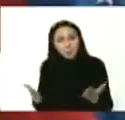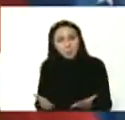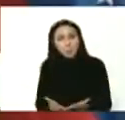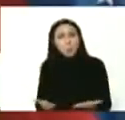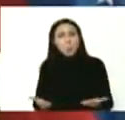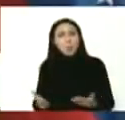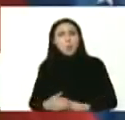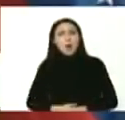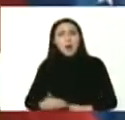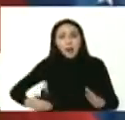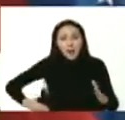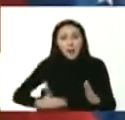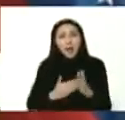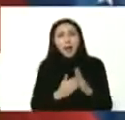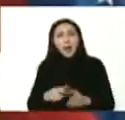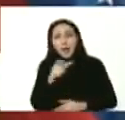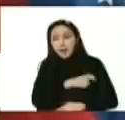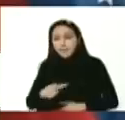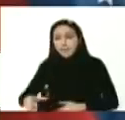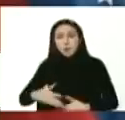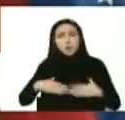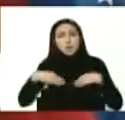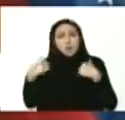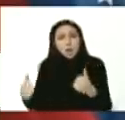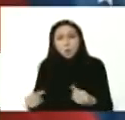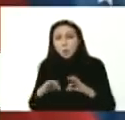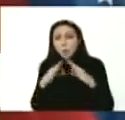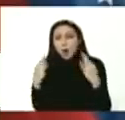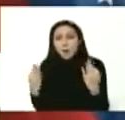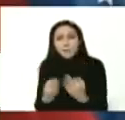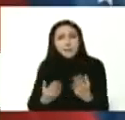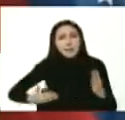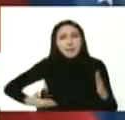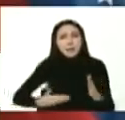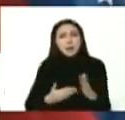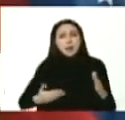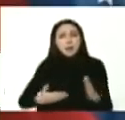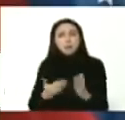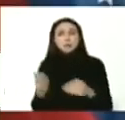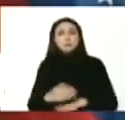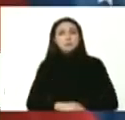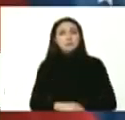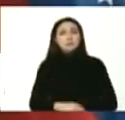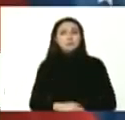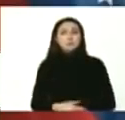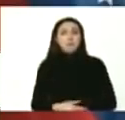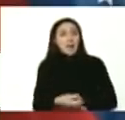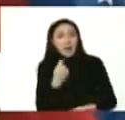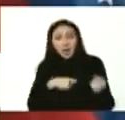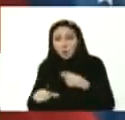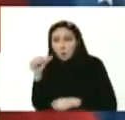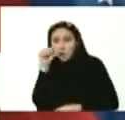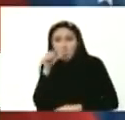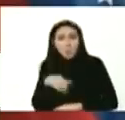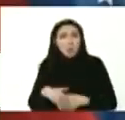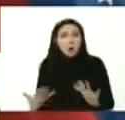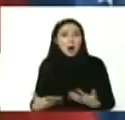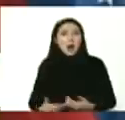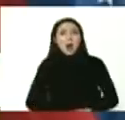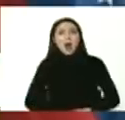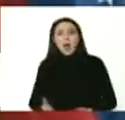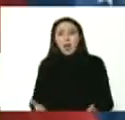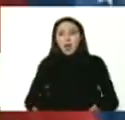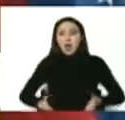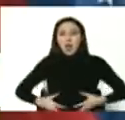lamentablemente dañar la salud de jóvenes, de familias enteras. Finalmente lo que produce esto es ganancias